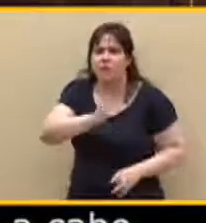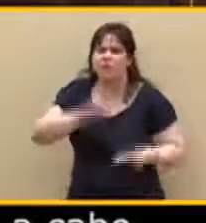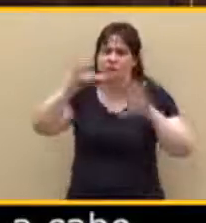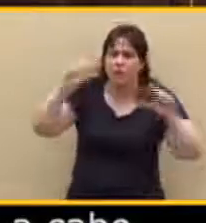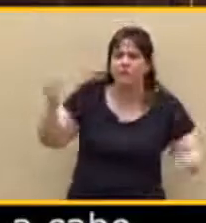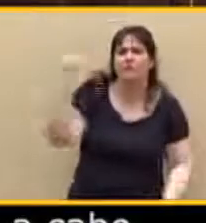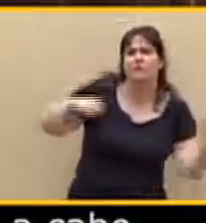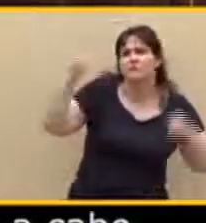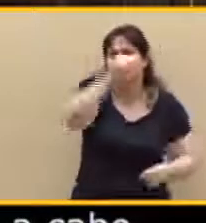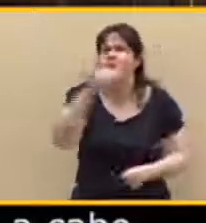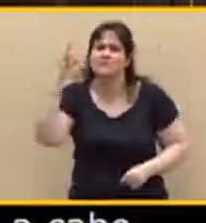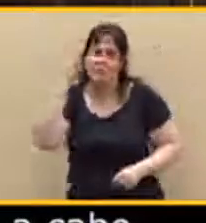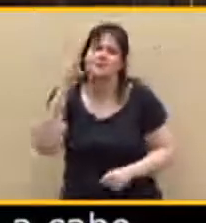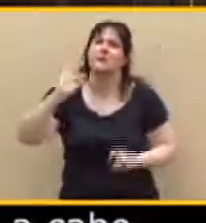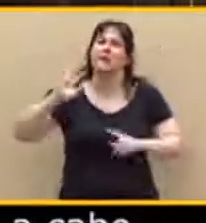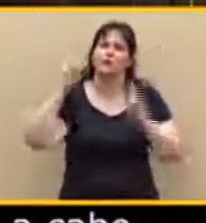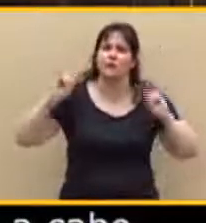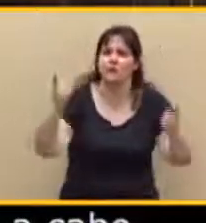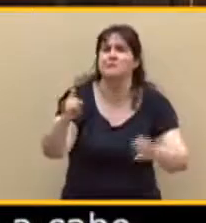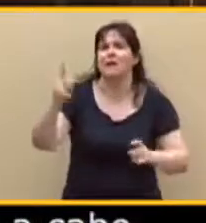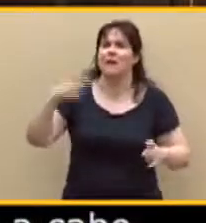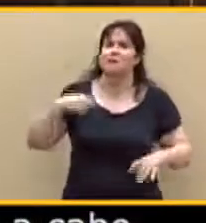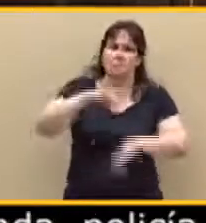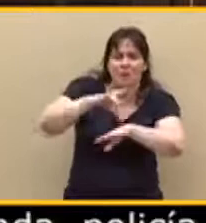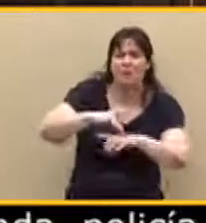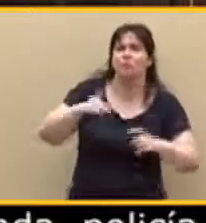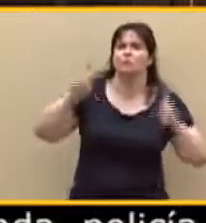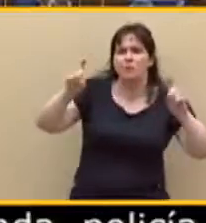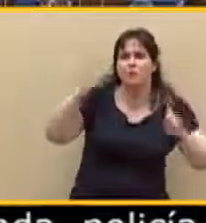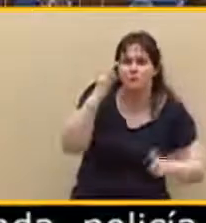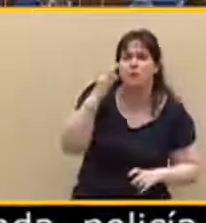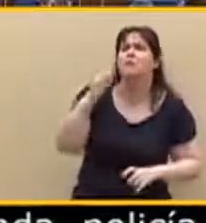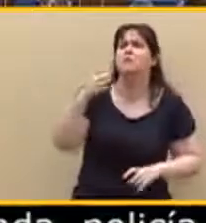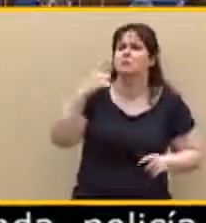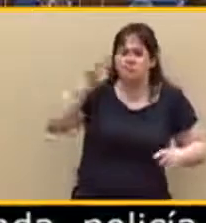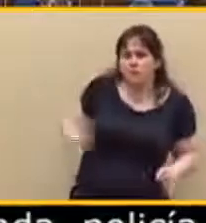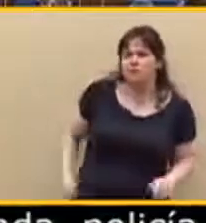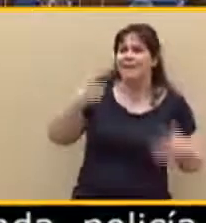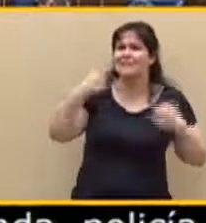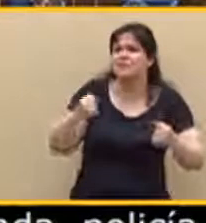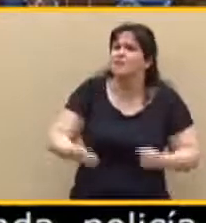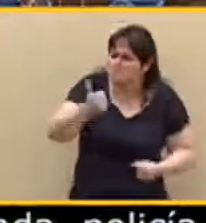brigadistas forestales, médicos, profesoras, profesionales de la sanidad. Sería mucho más difícil, señorías.